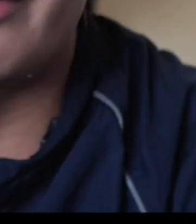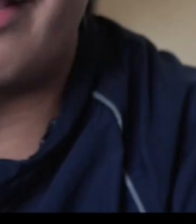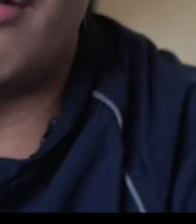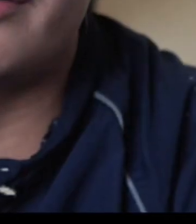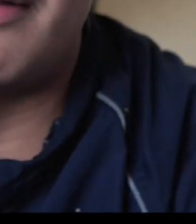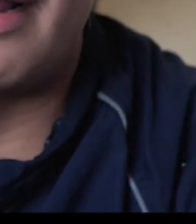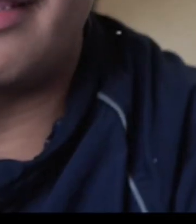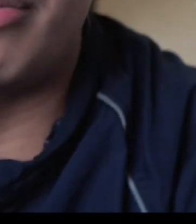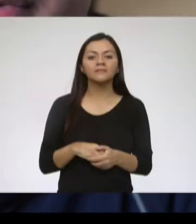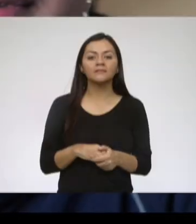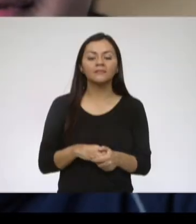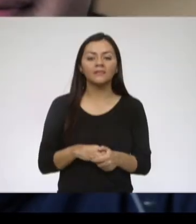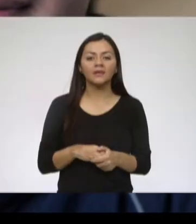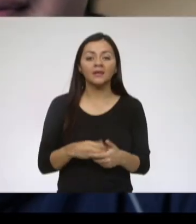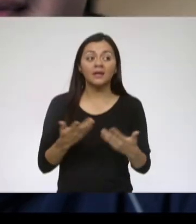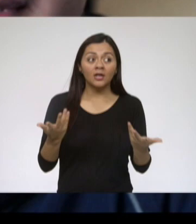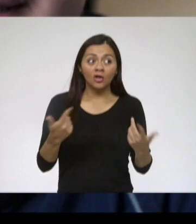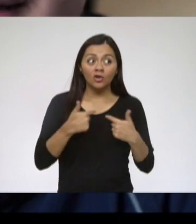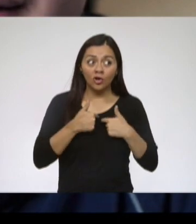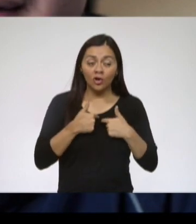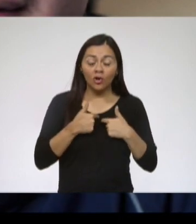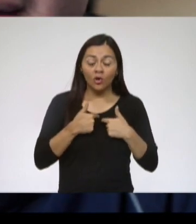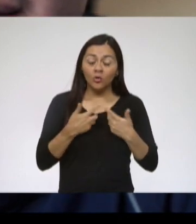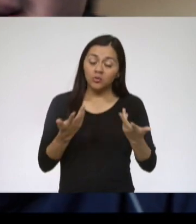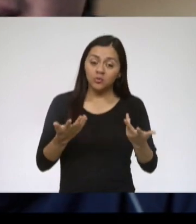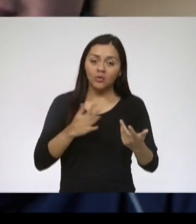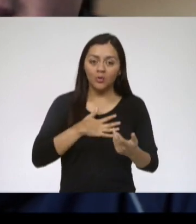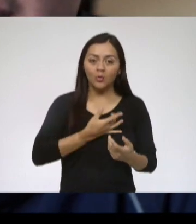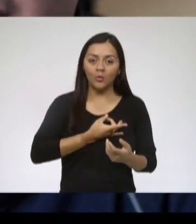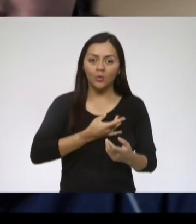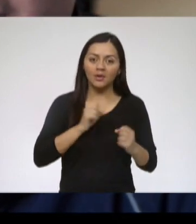El mero hecho de que no estaban aquí, pues, sí.